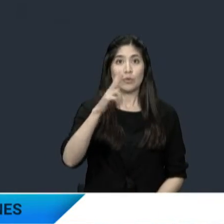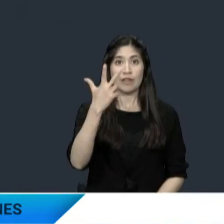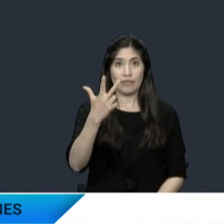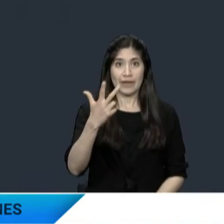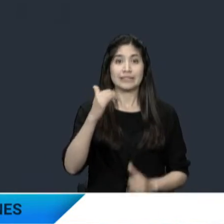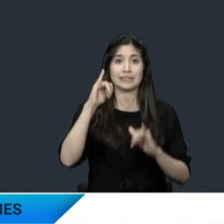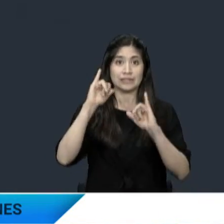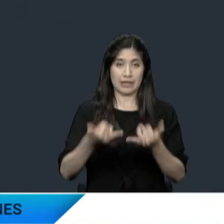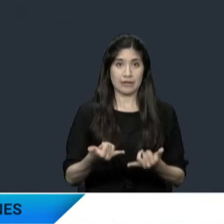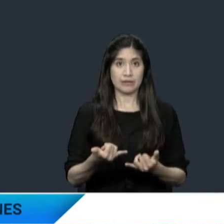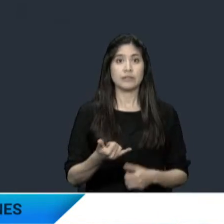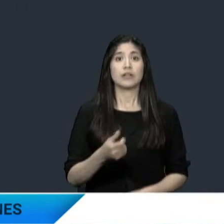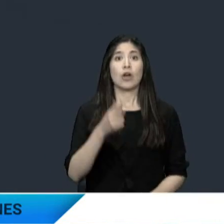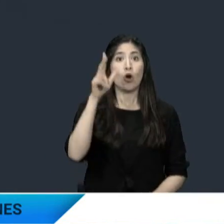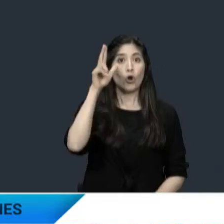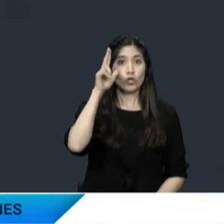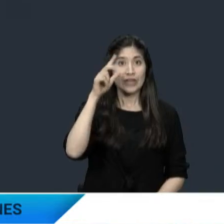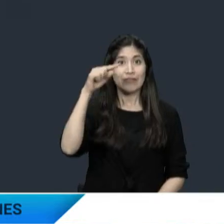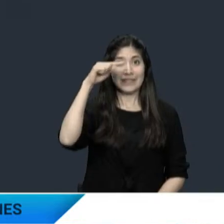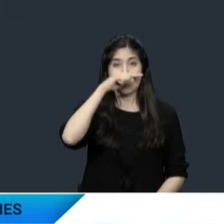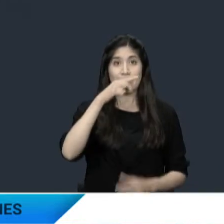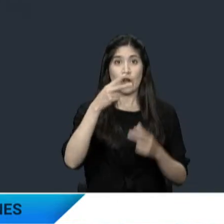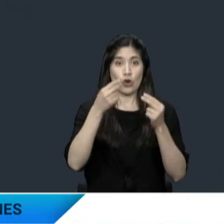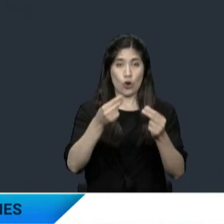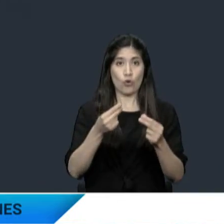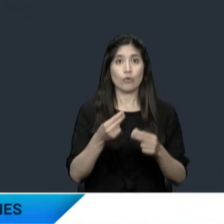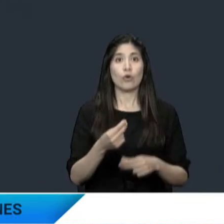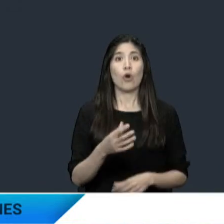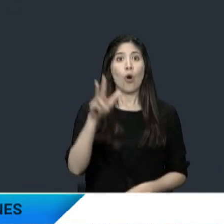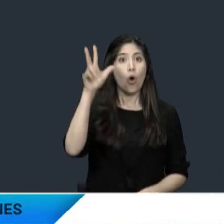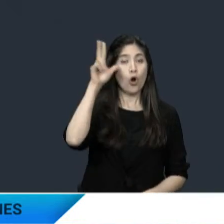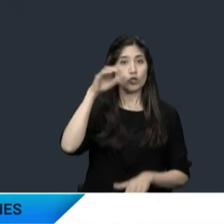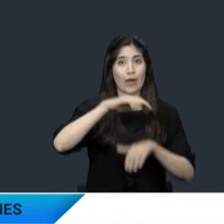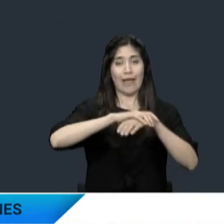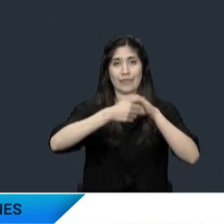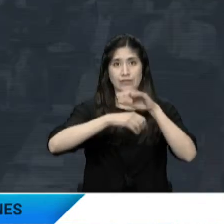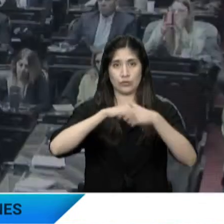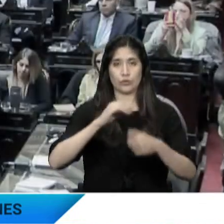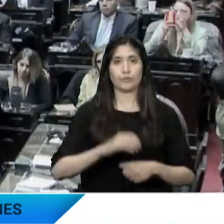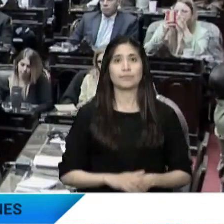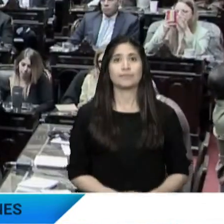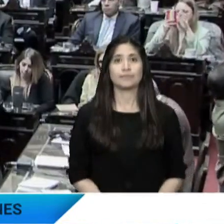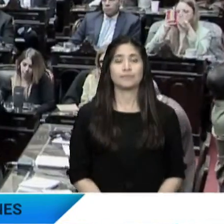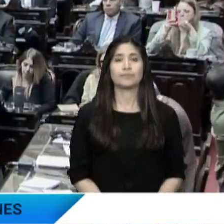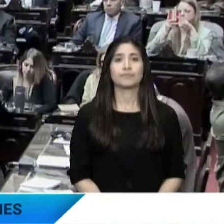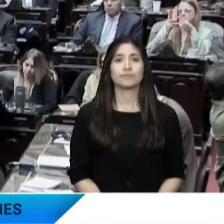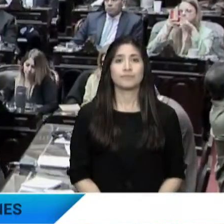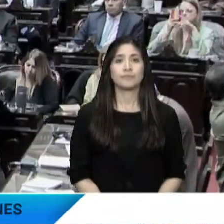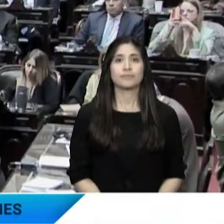153 votos afirmativos, 87 negativos, 8 abstenciones.